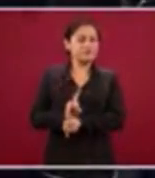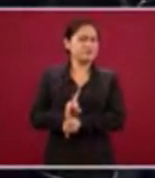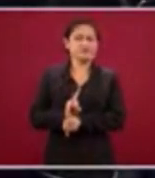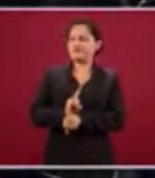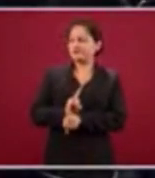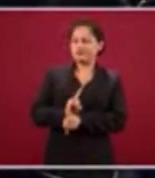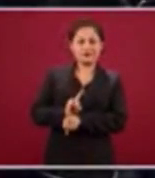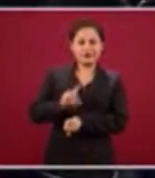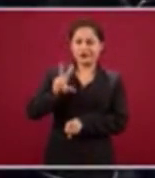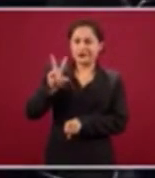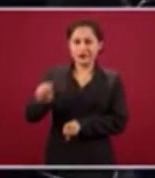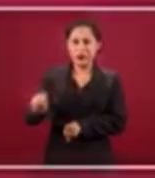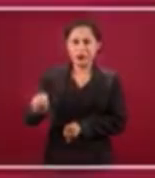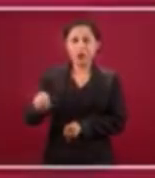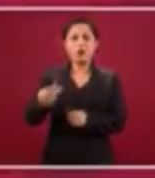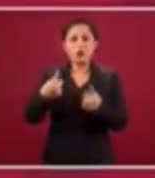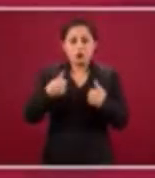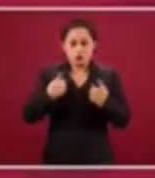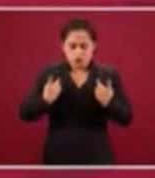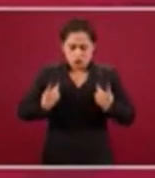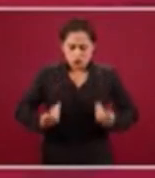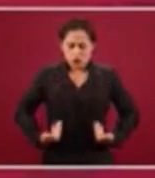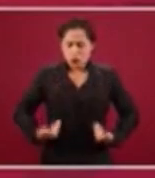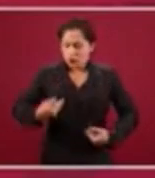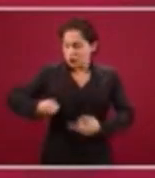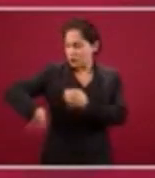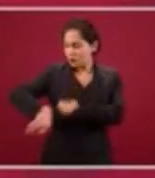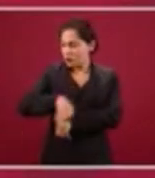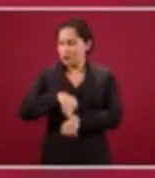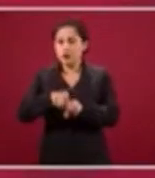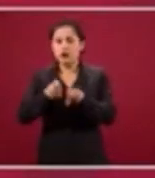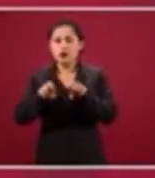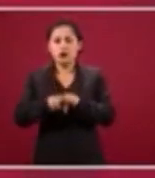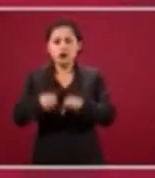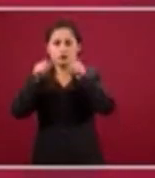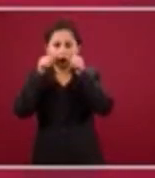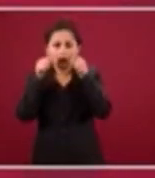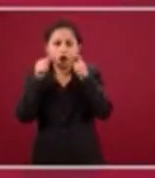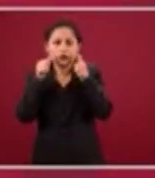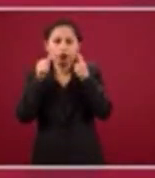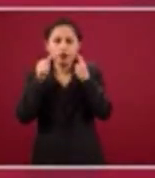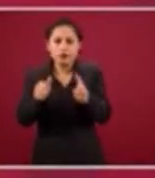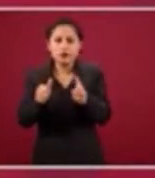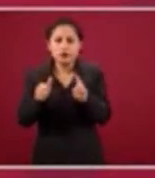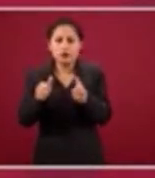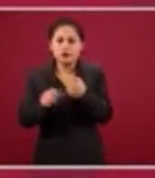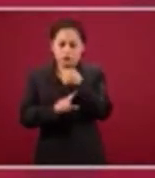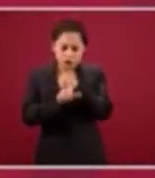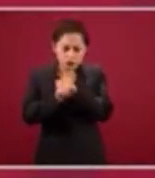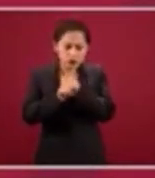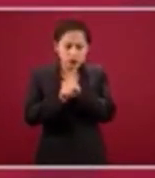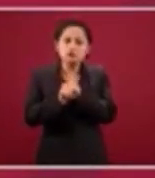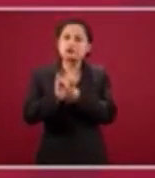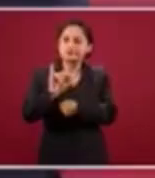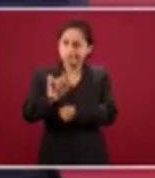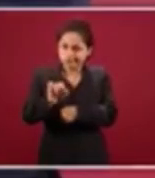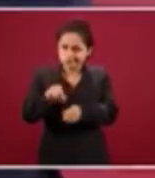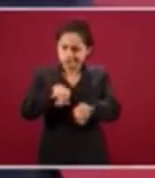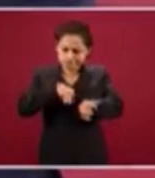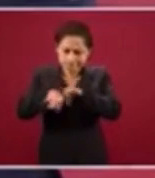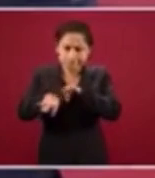Estamos haciendo todo lo que nos corresponde y se va a